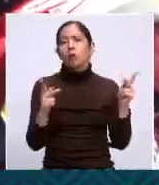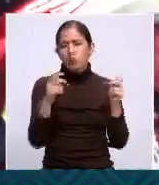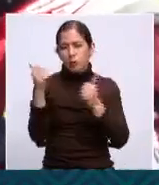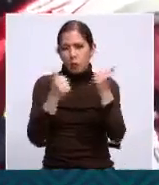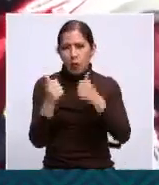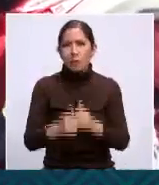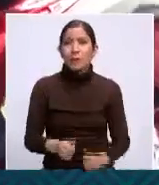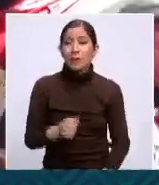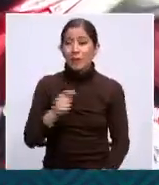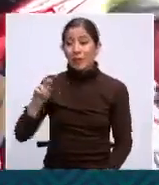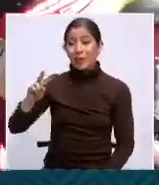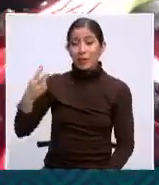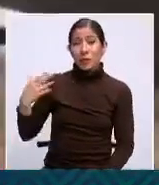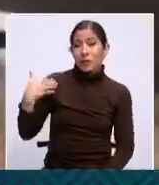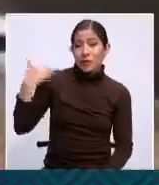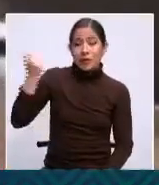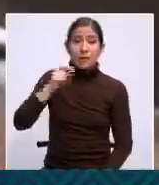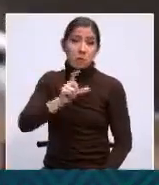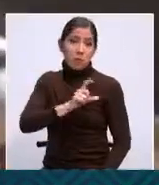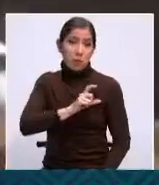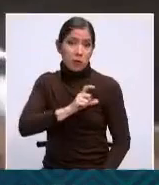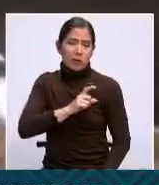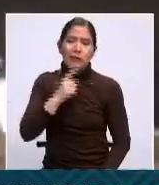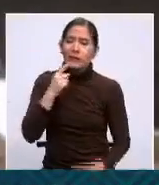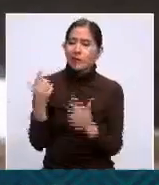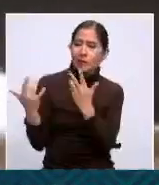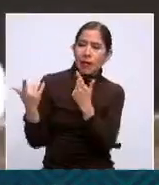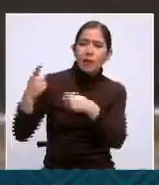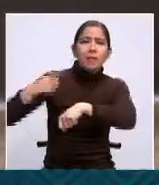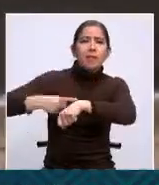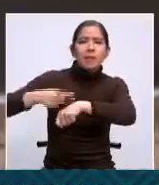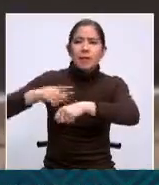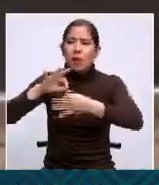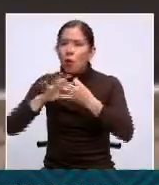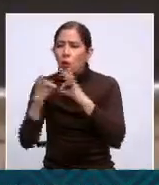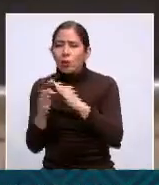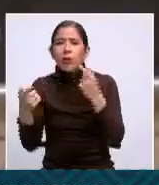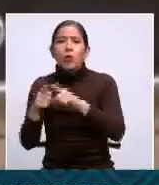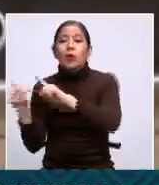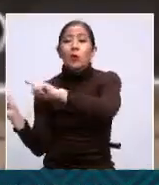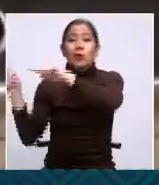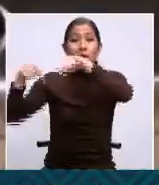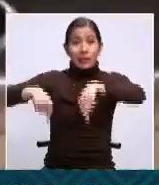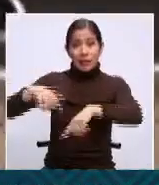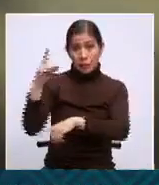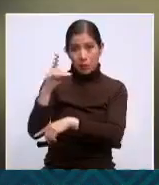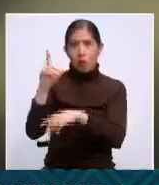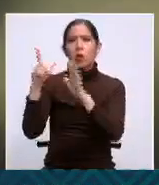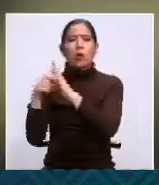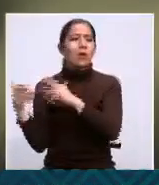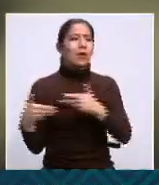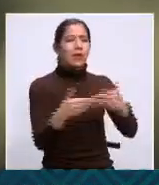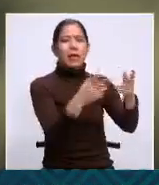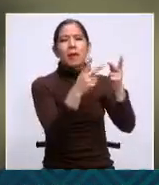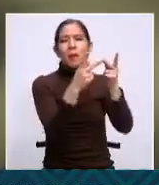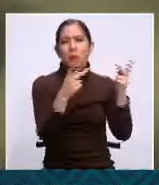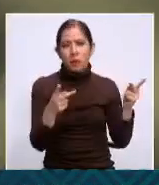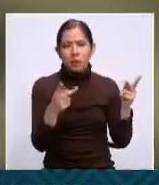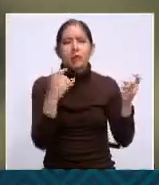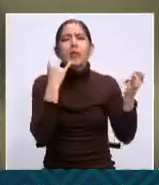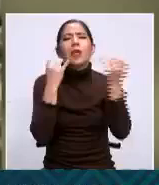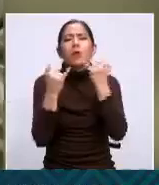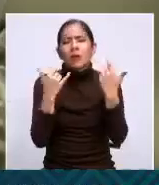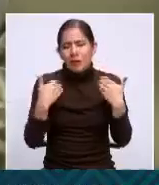El subcomandante departamental indicó que se aguarda fecha y hora para su arribo a Bolivia y posteriormente a Potosí, de acuerdo a los protocolos